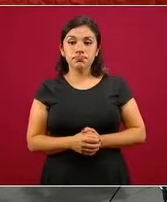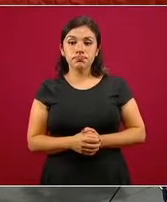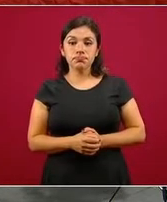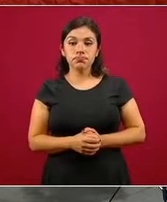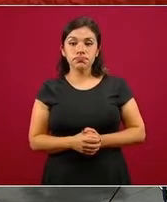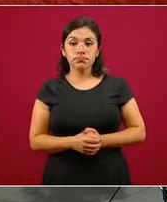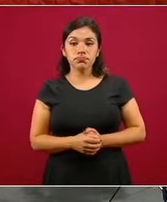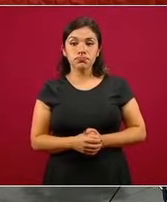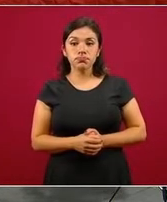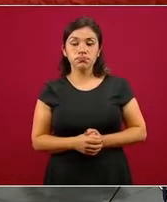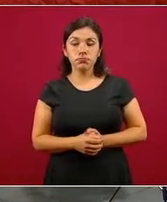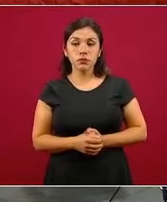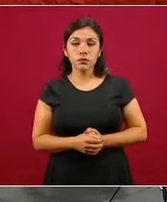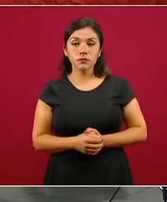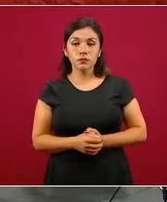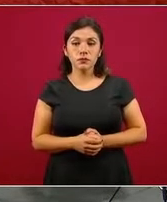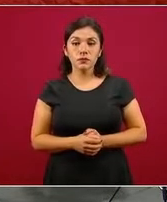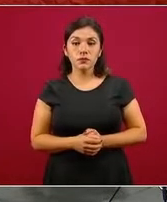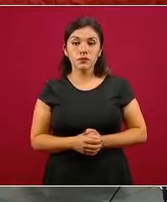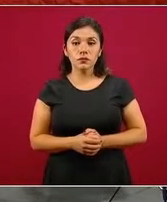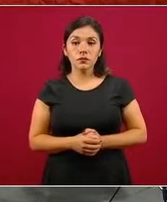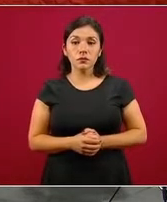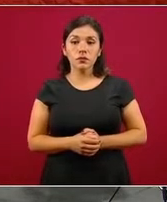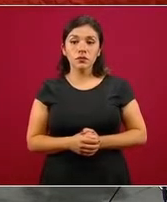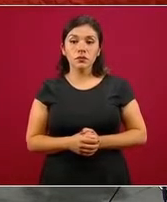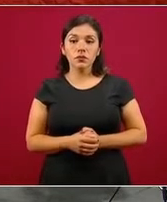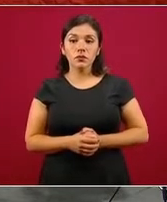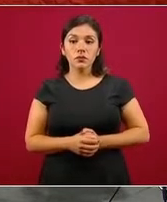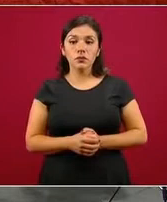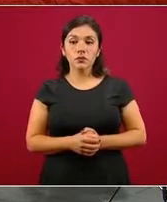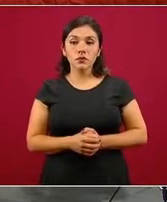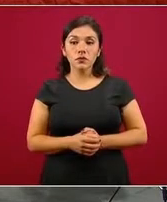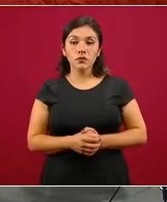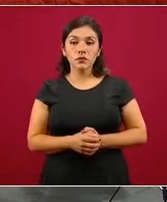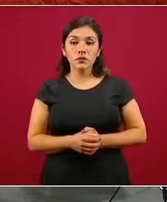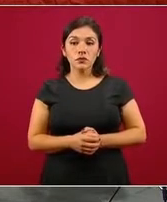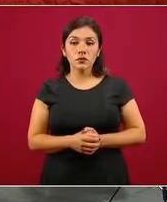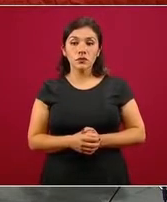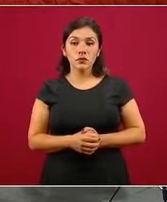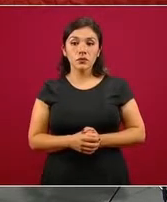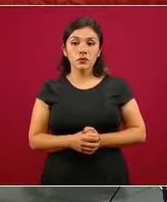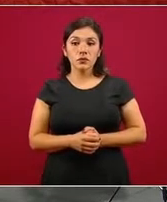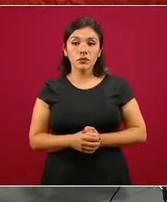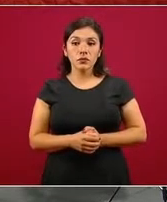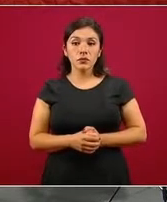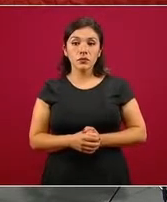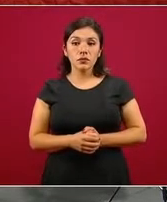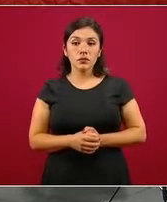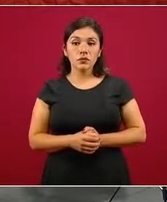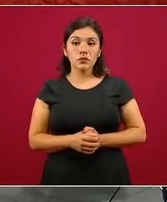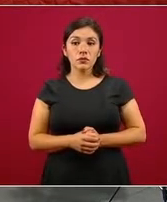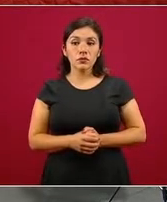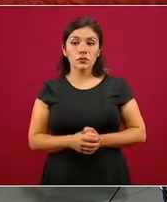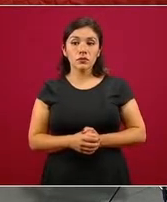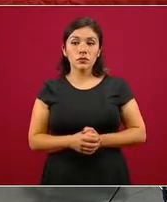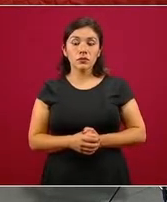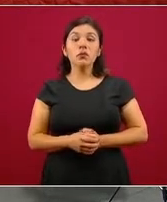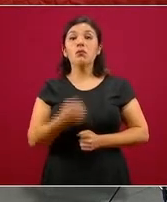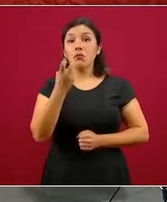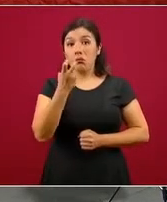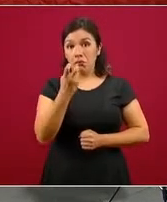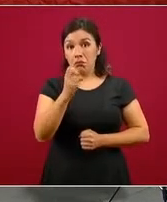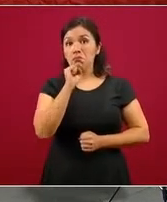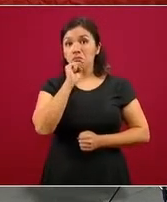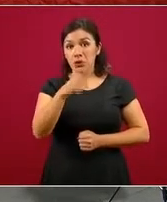pueden atender si usted está ahorita comentando de que están a la máxima capacidad por la atención de... Es justo lo que estoy diciendo.